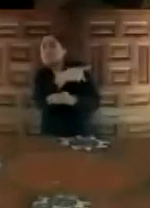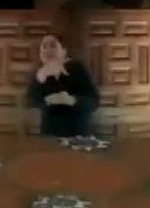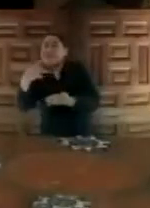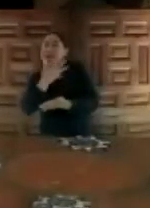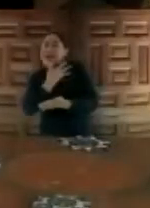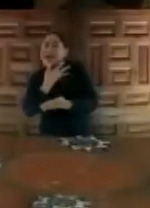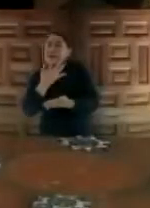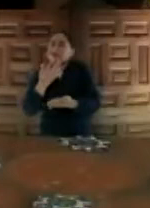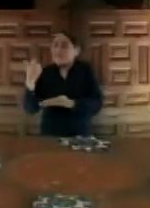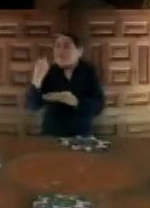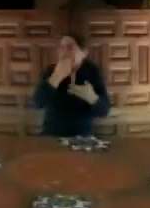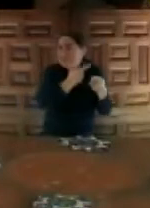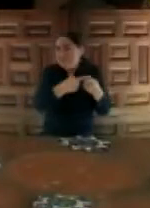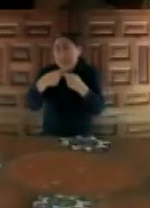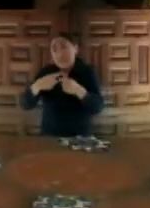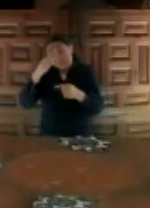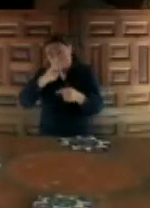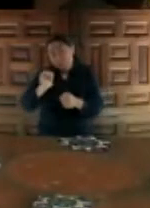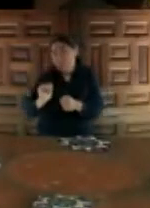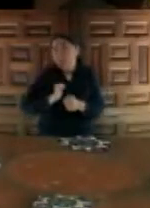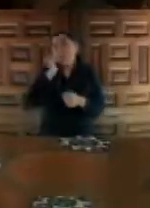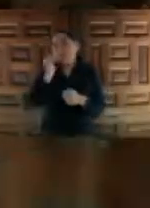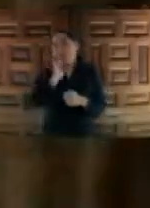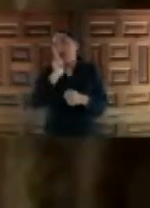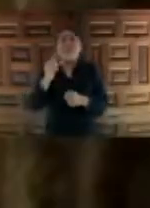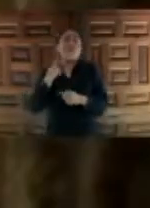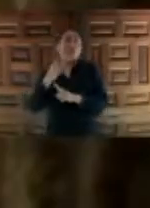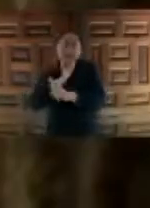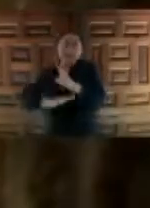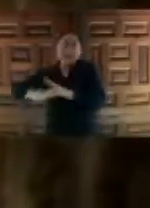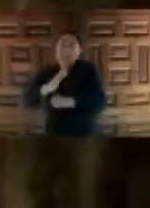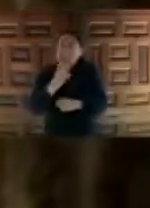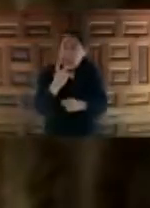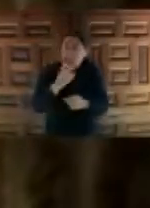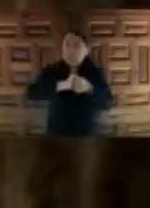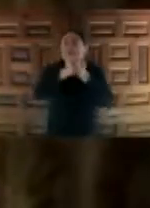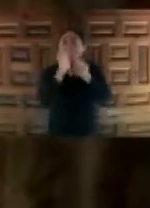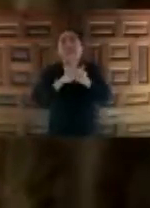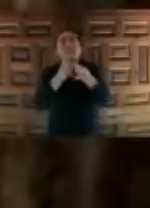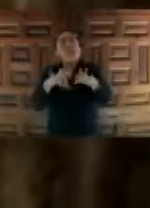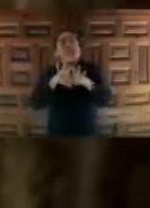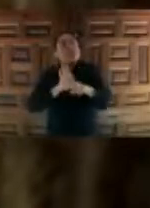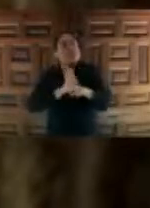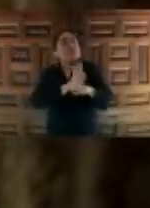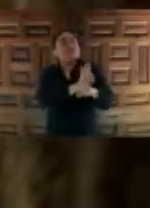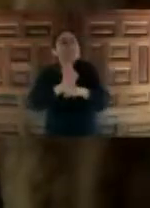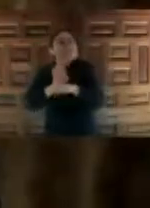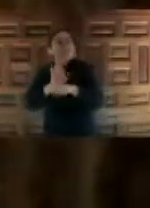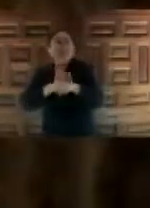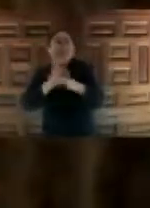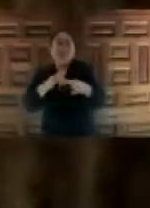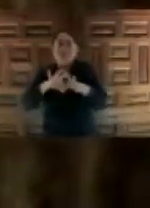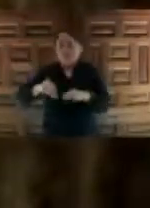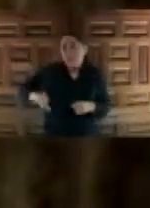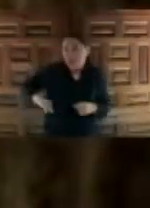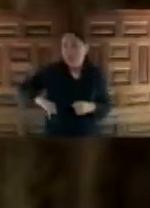del aprovechamiento de la estructura de oportunidad política en la que se moverán los intereses y trayectorias.